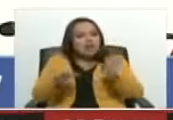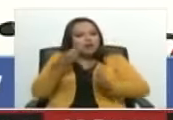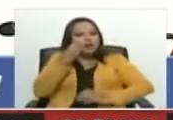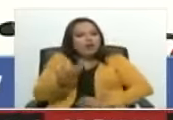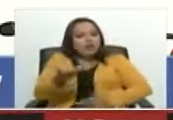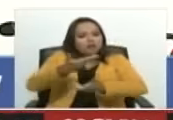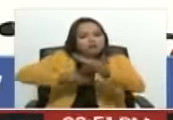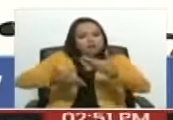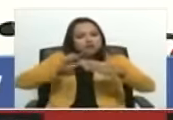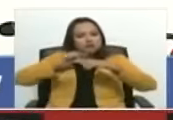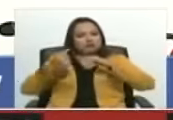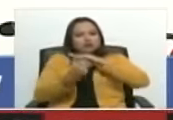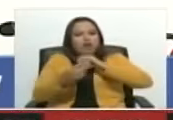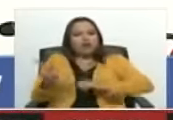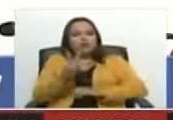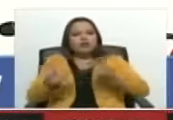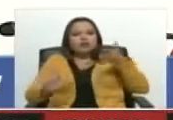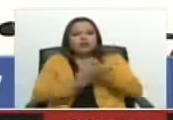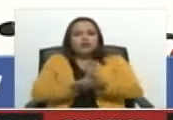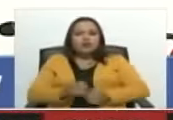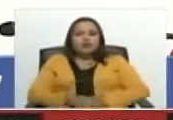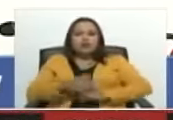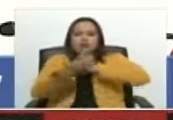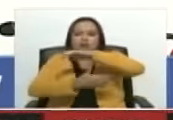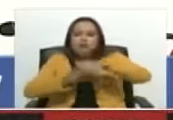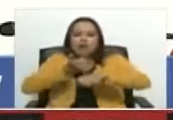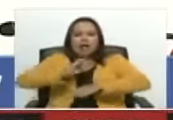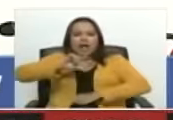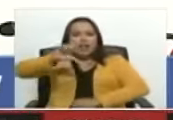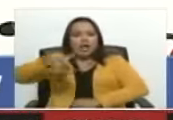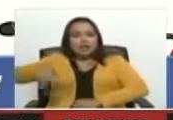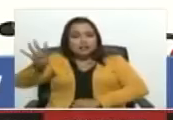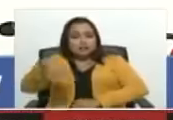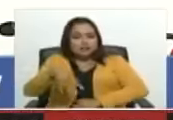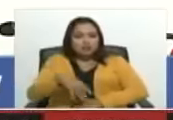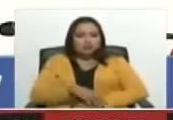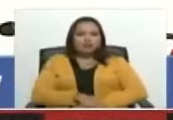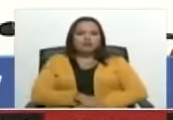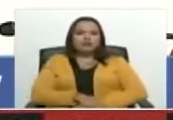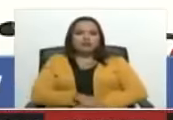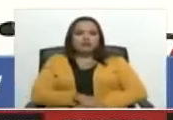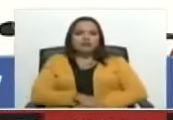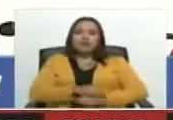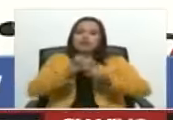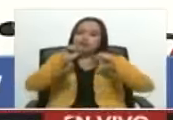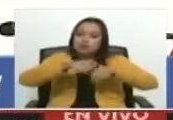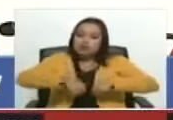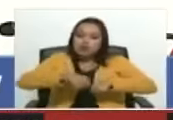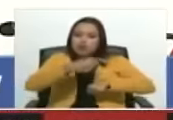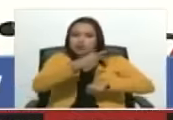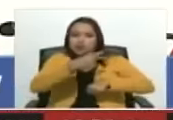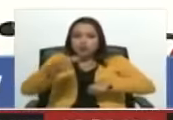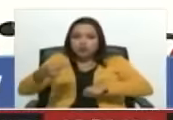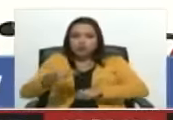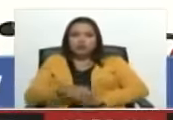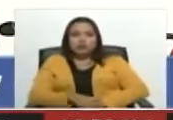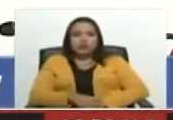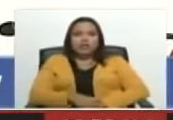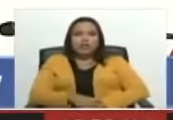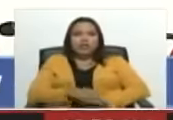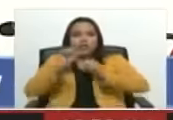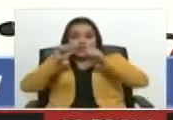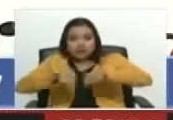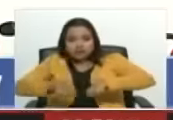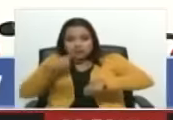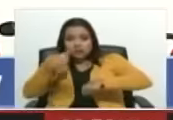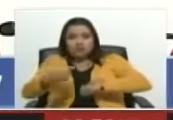Guyana en torno a la controversia sobre el territorio de la Guayana Esequiba? Sí. Sí. Es el acuerdo de